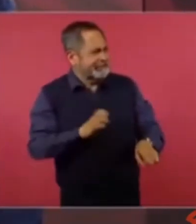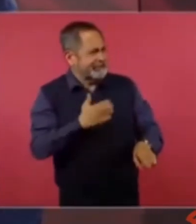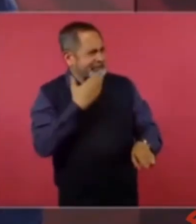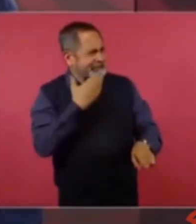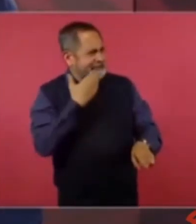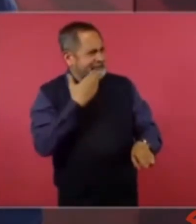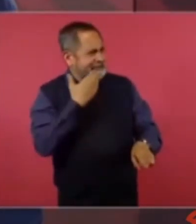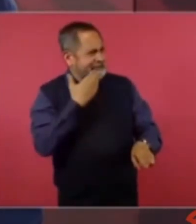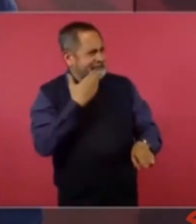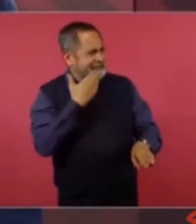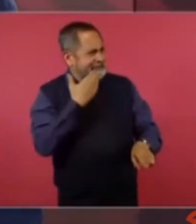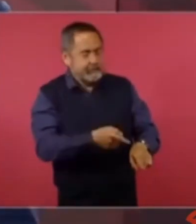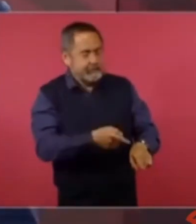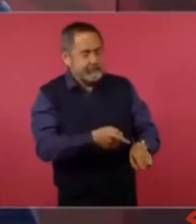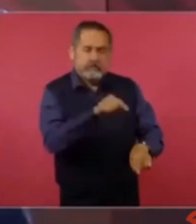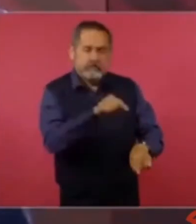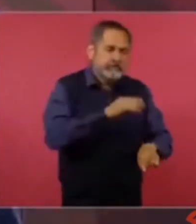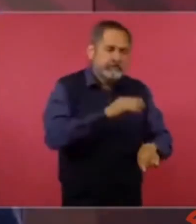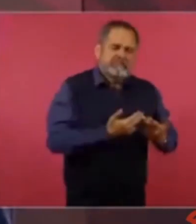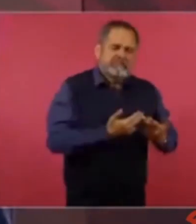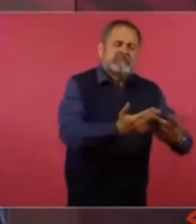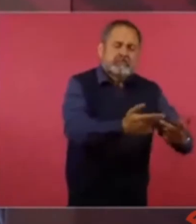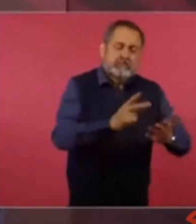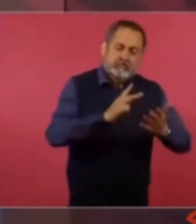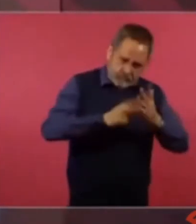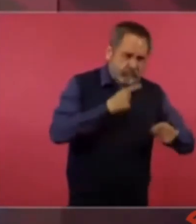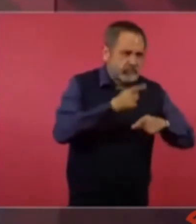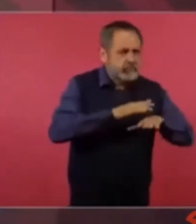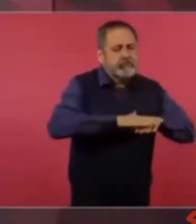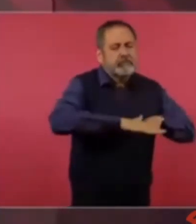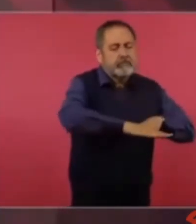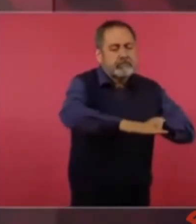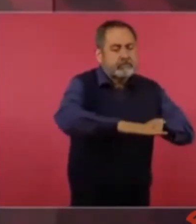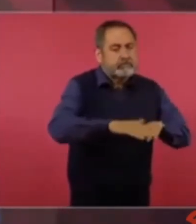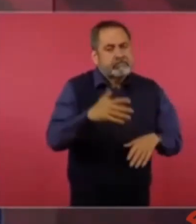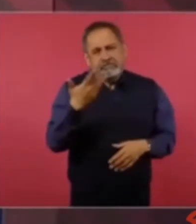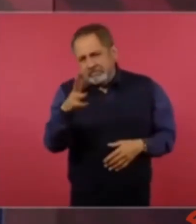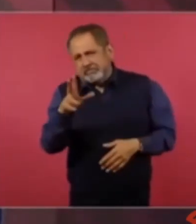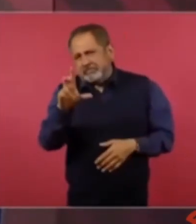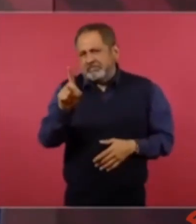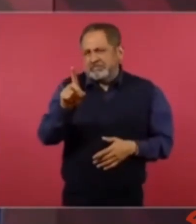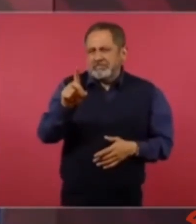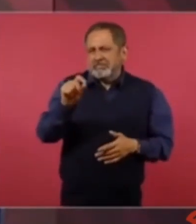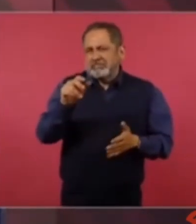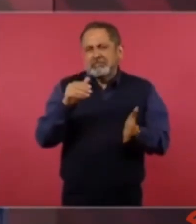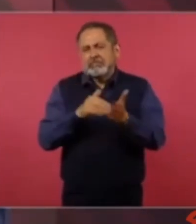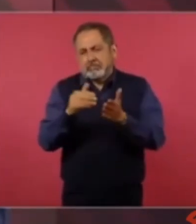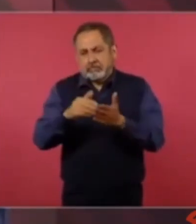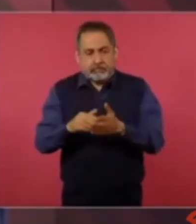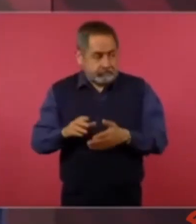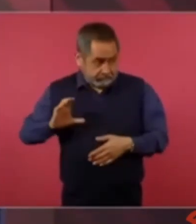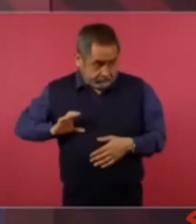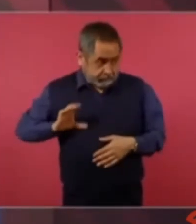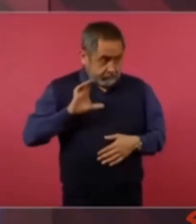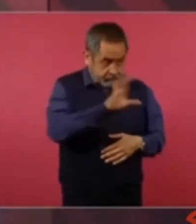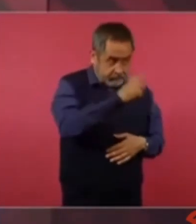10, 20, 30 millones, ¿a cambio de qué? De un moche